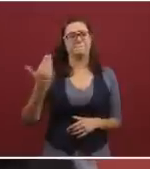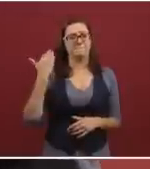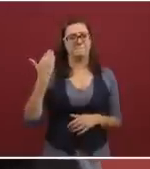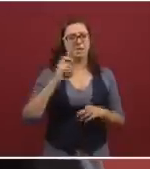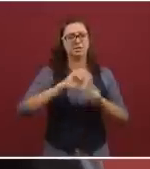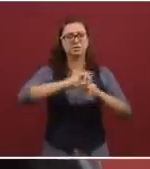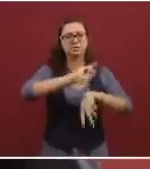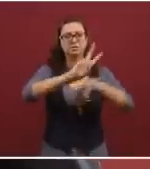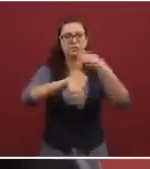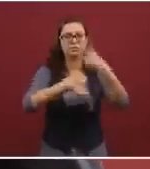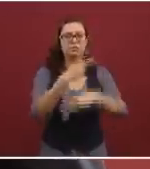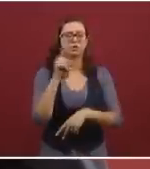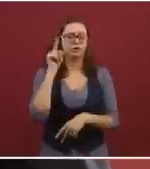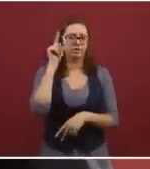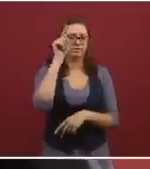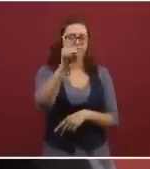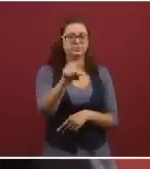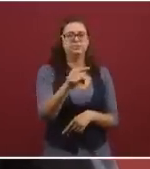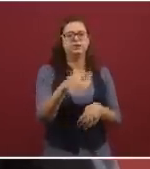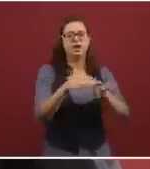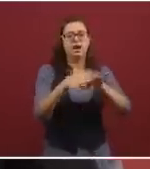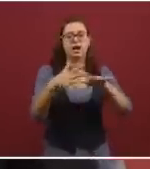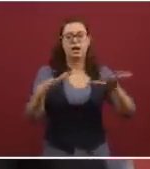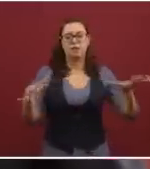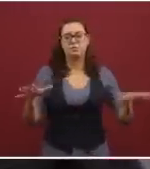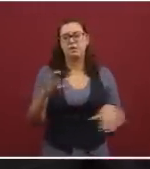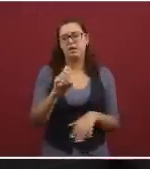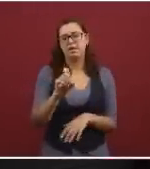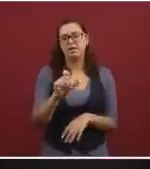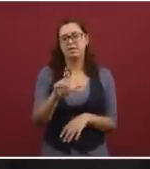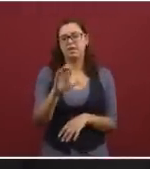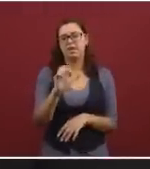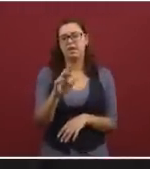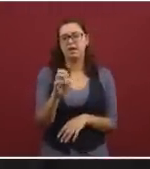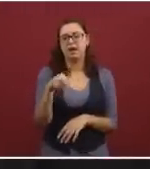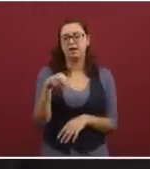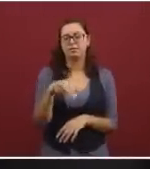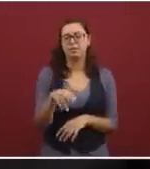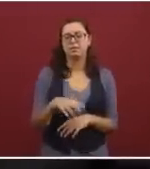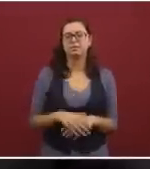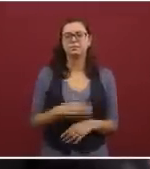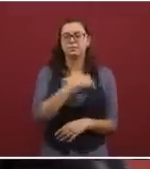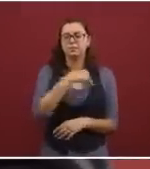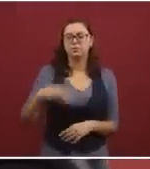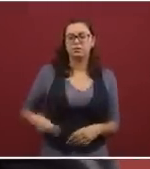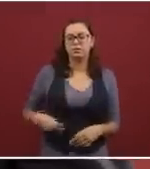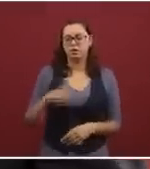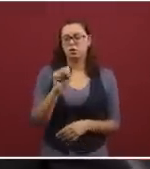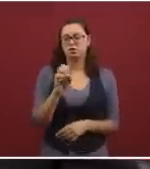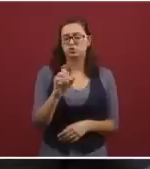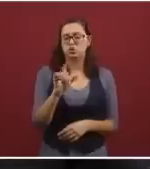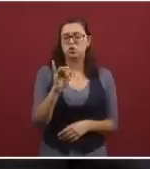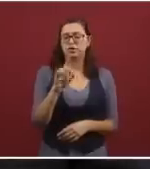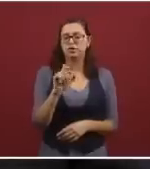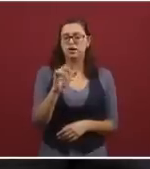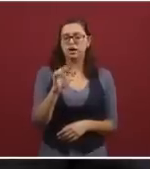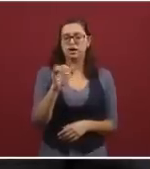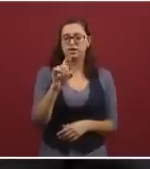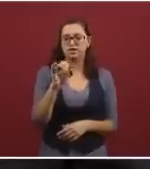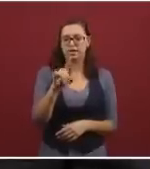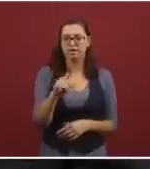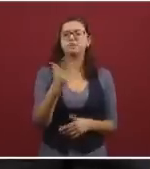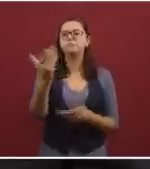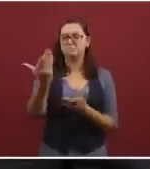en Playa del Carmen, que es el municipio de Solidaridad, se me presentó este